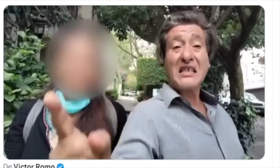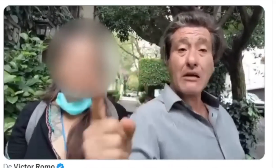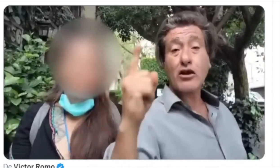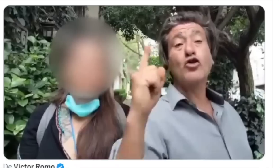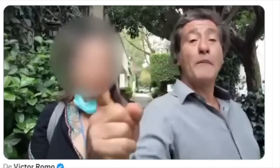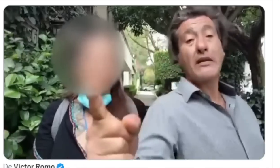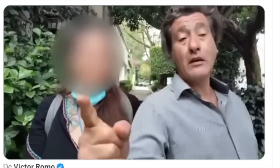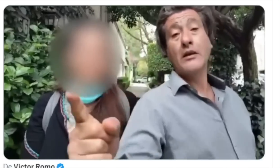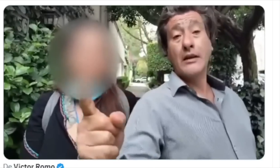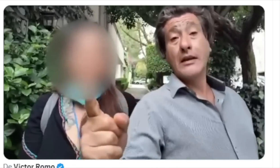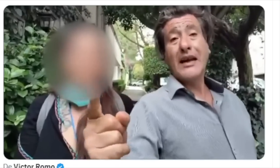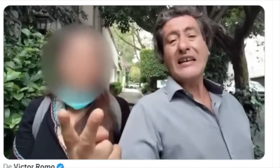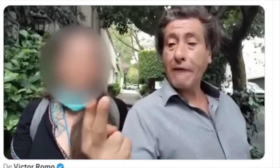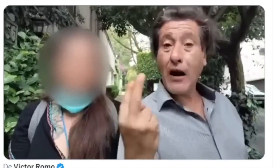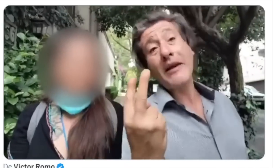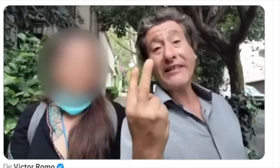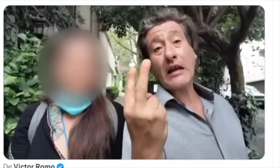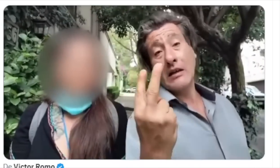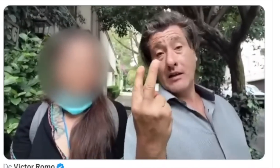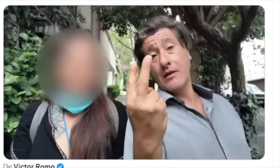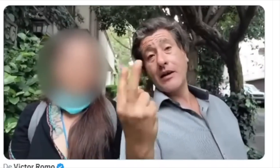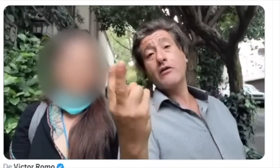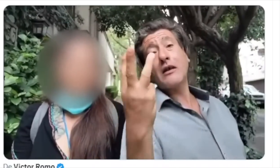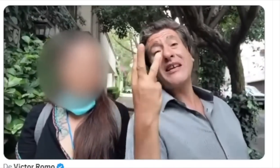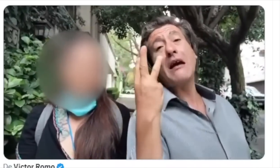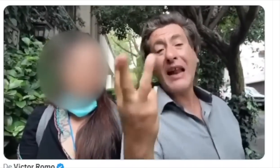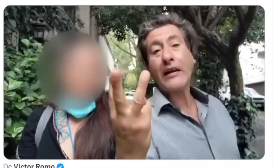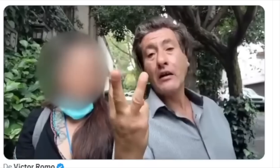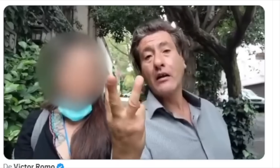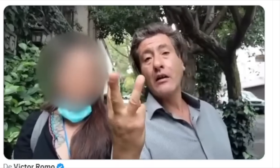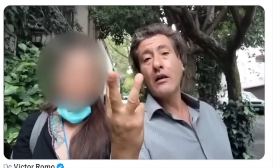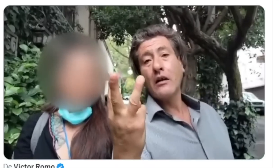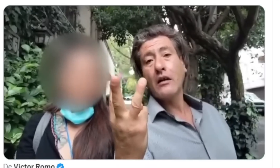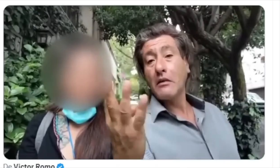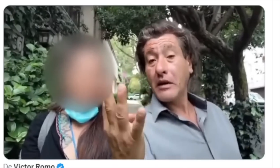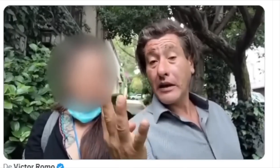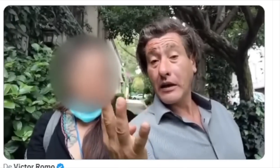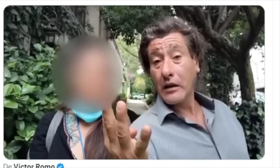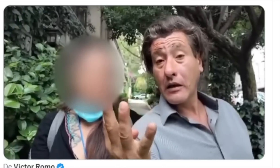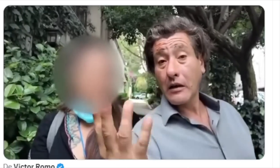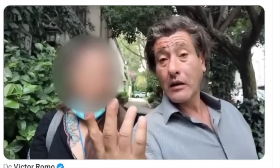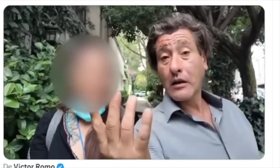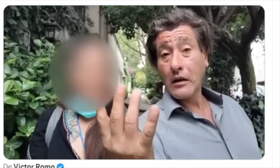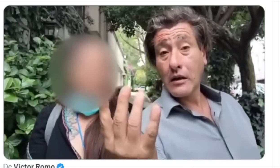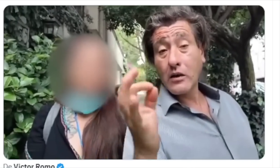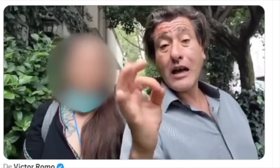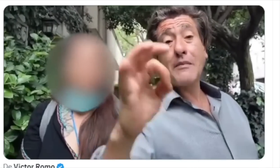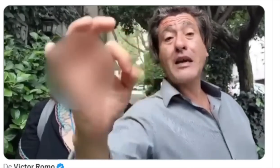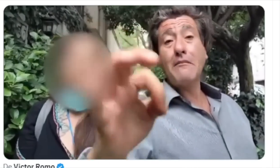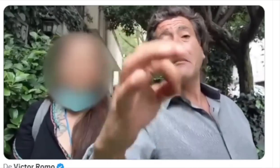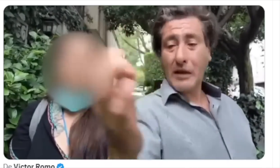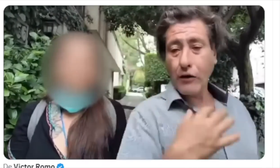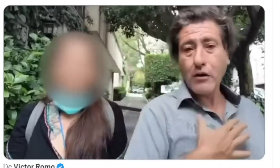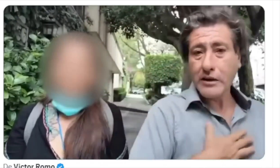miserable anciano estúpido, analfabeta, que no sabe ni hablar, me maneje. Entonces,